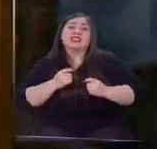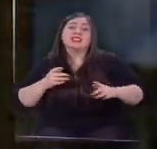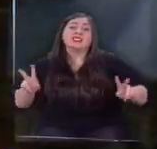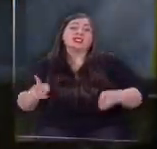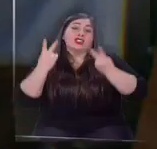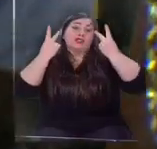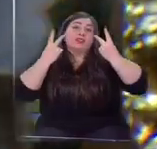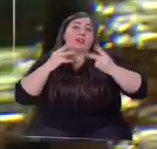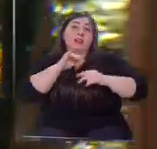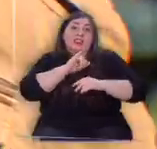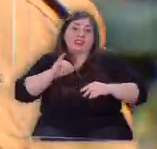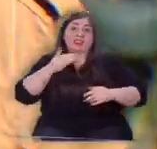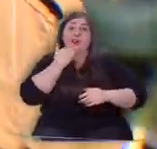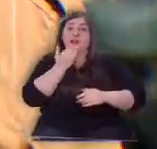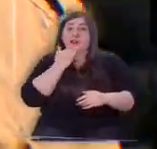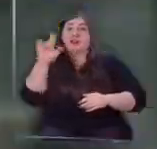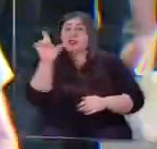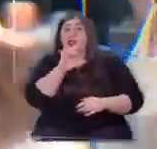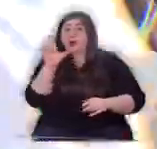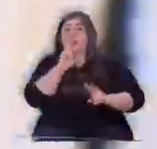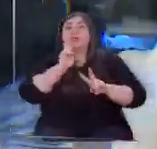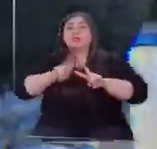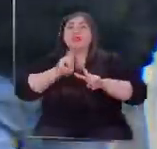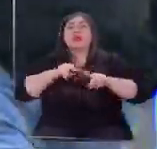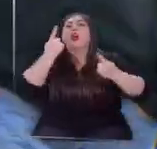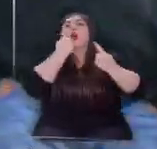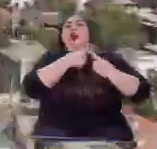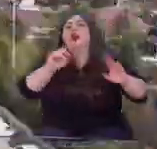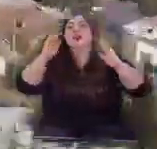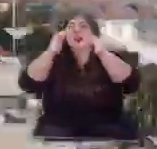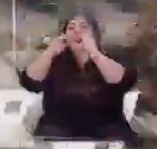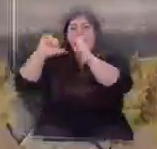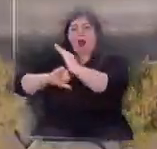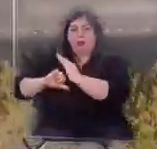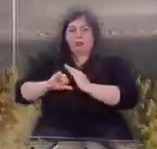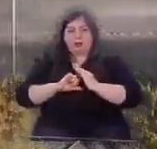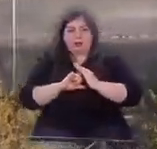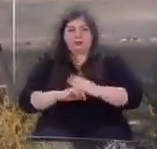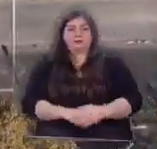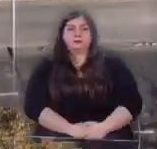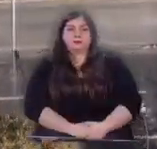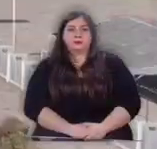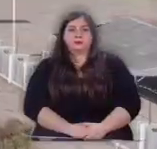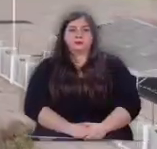ellos, pero también este lunes se establecieron otras cuarentenas.